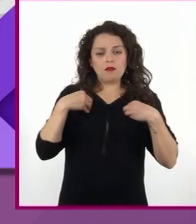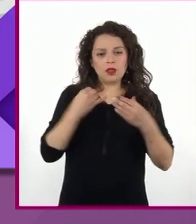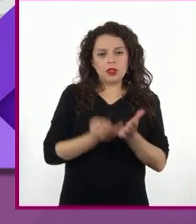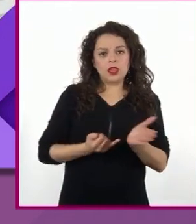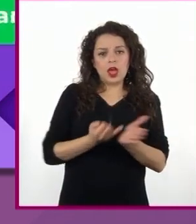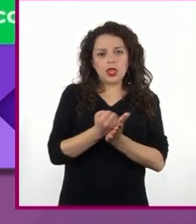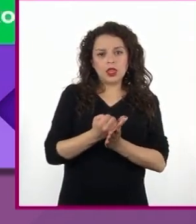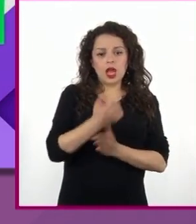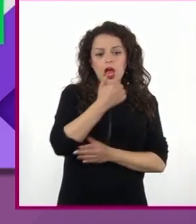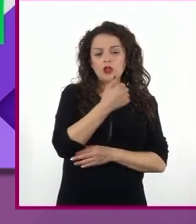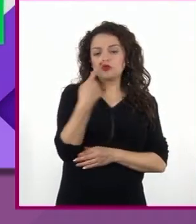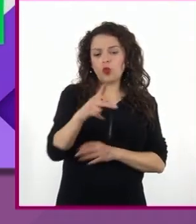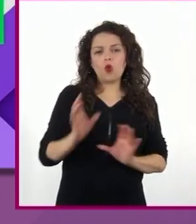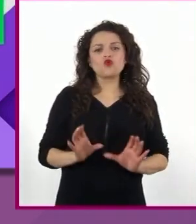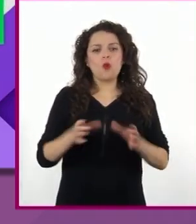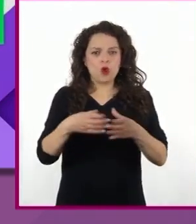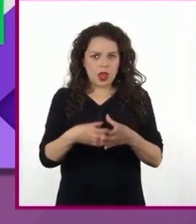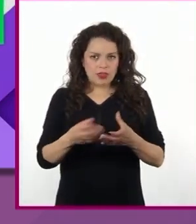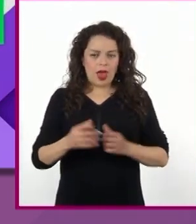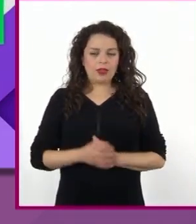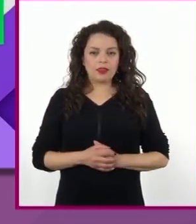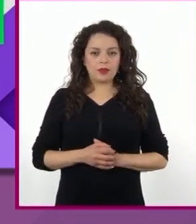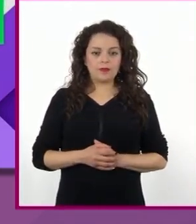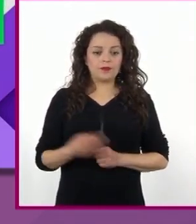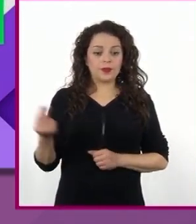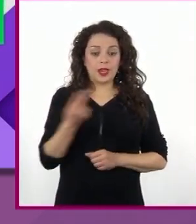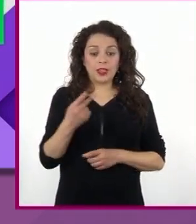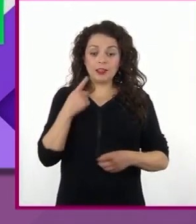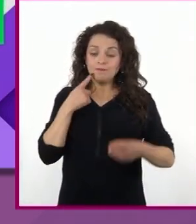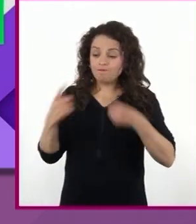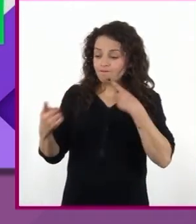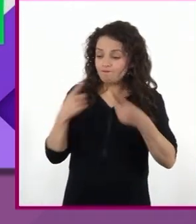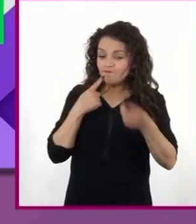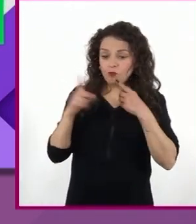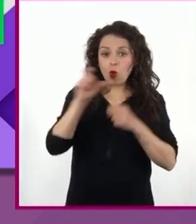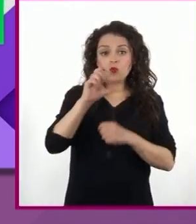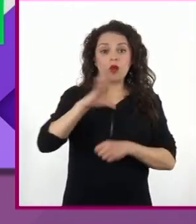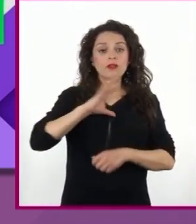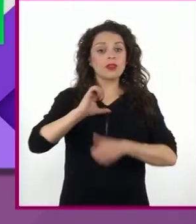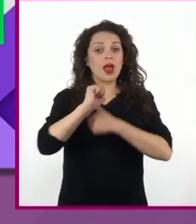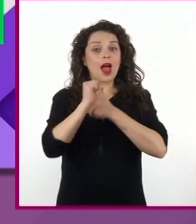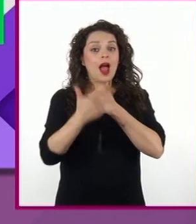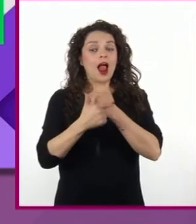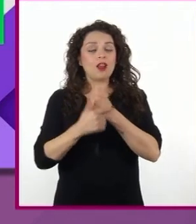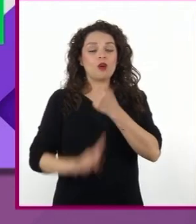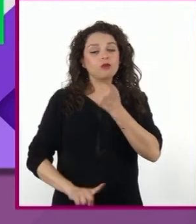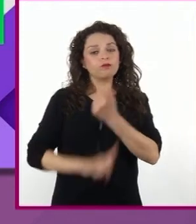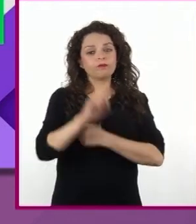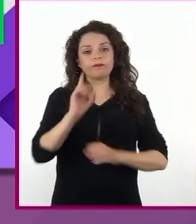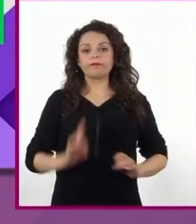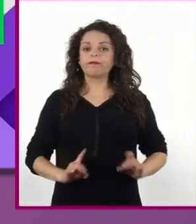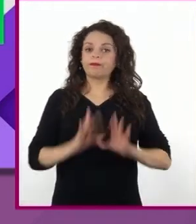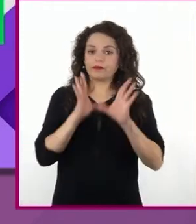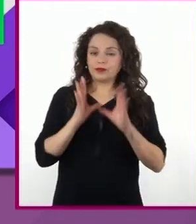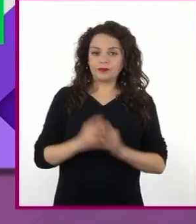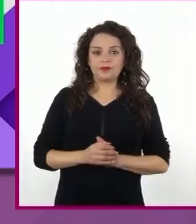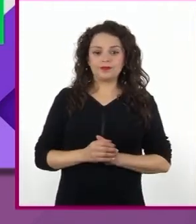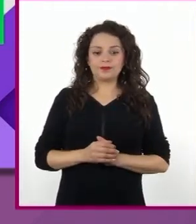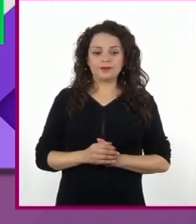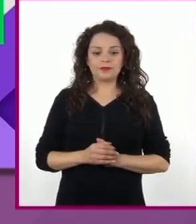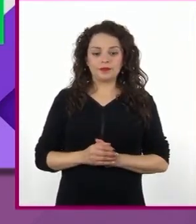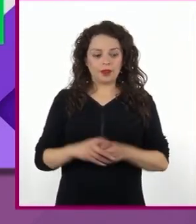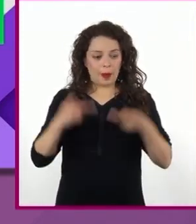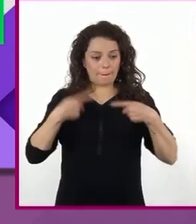comunidad. Entablar negociaciones ante situaciones de conflicto. Como personas con formas de ser y